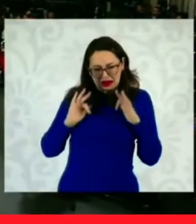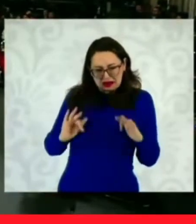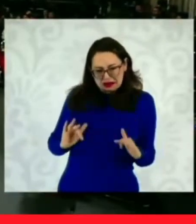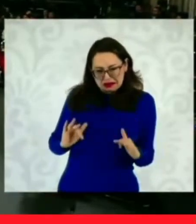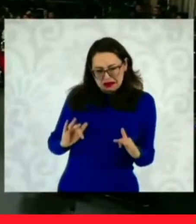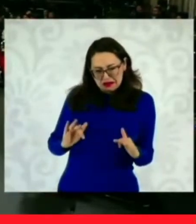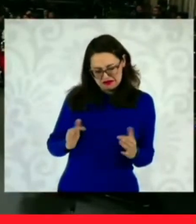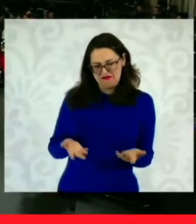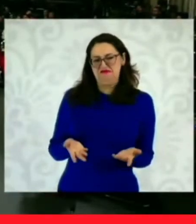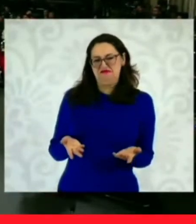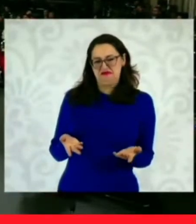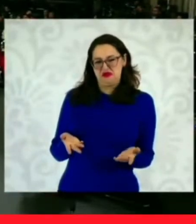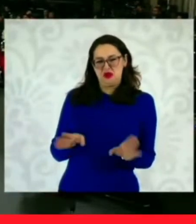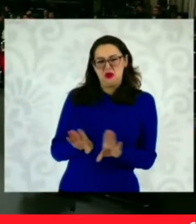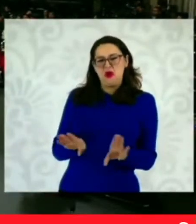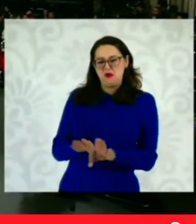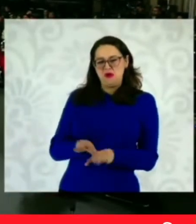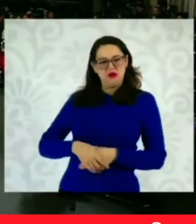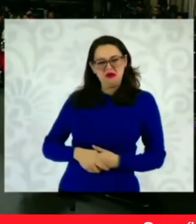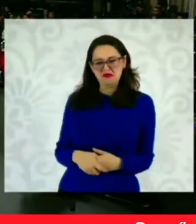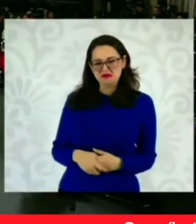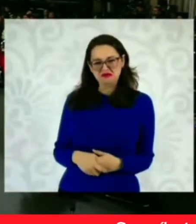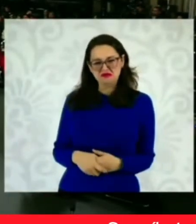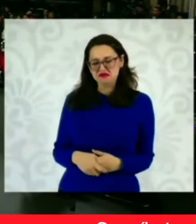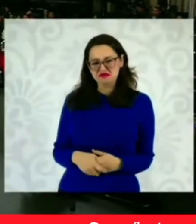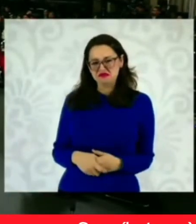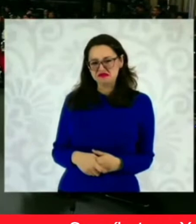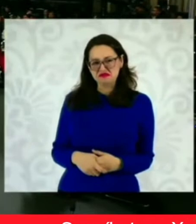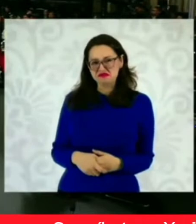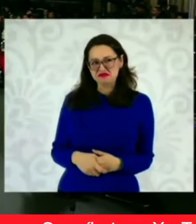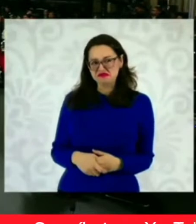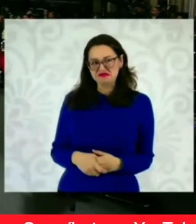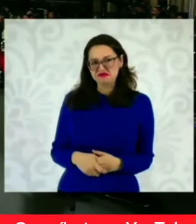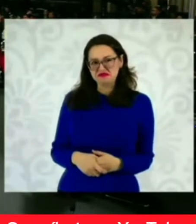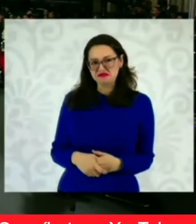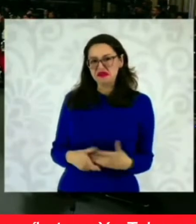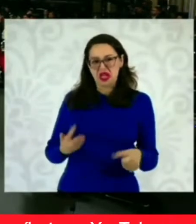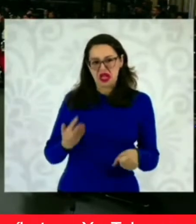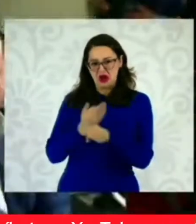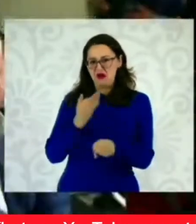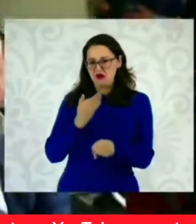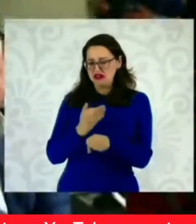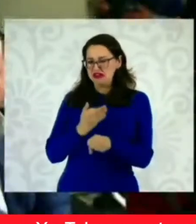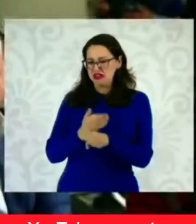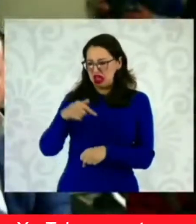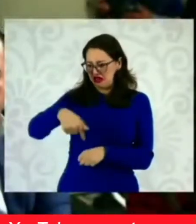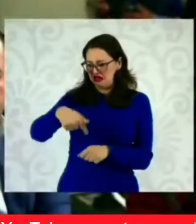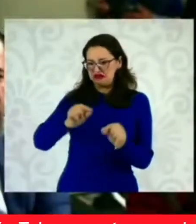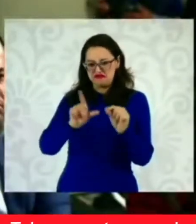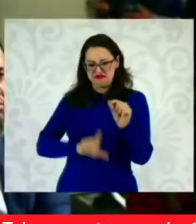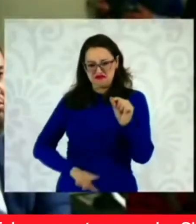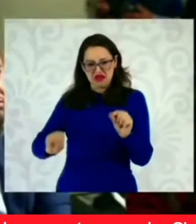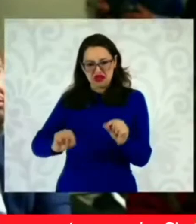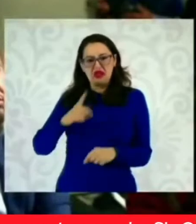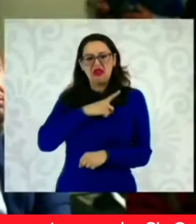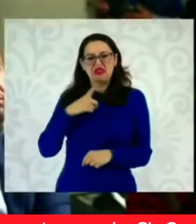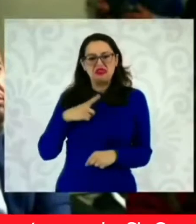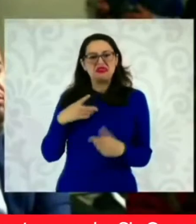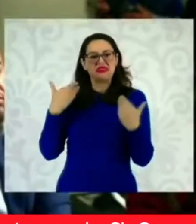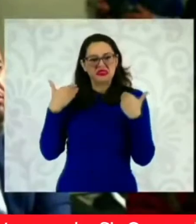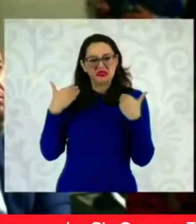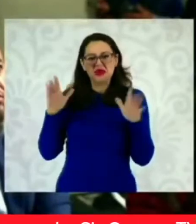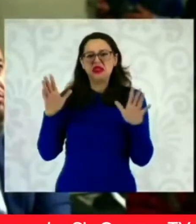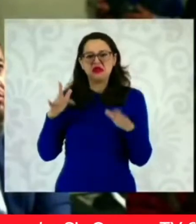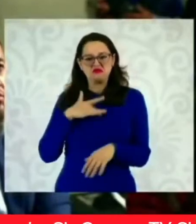Presidenta, en esto de la estrategia, ¿no es momento también, a pesar de nuestros retos en México, de retomar